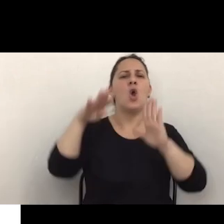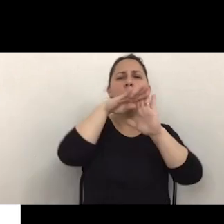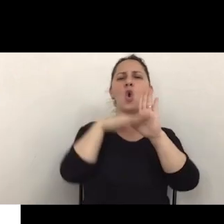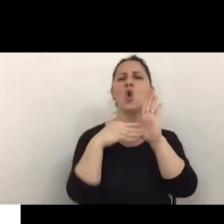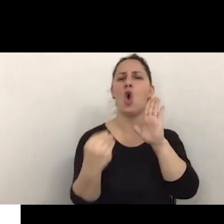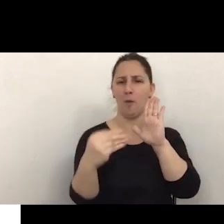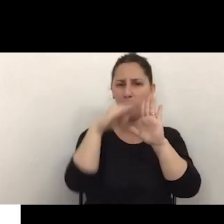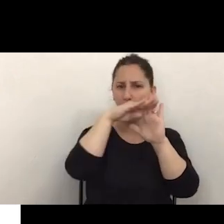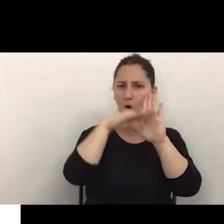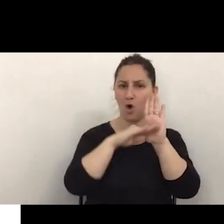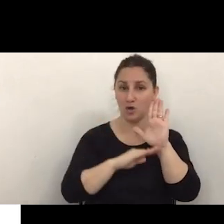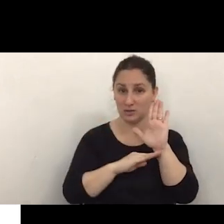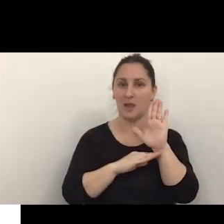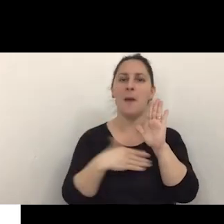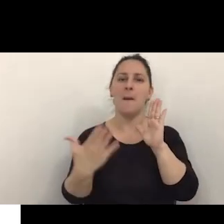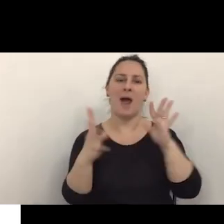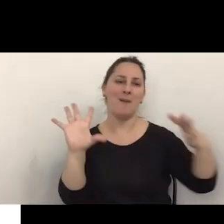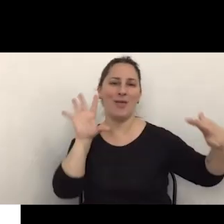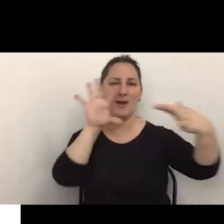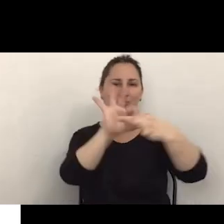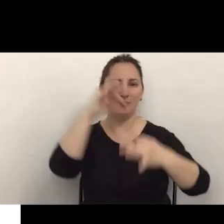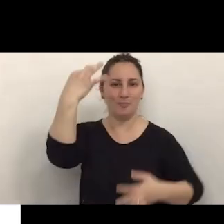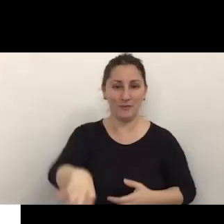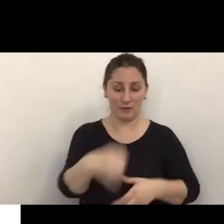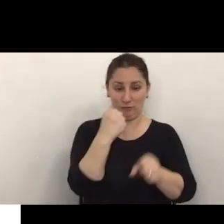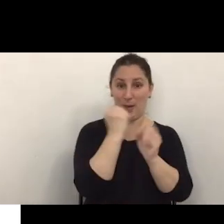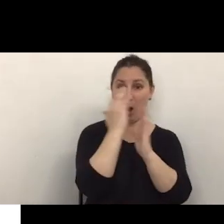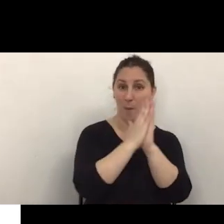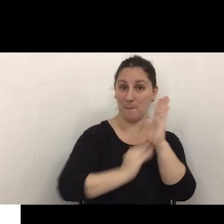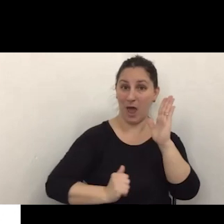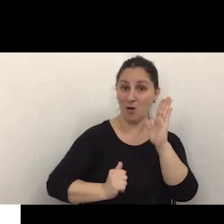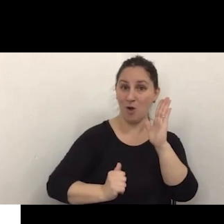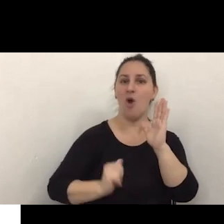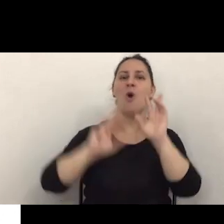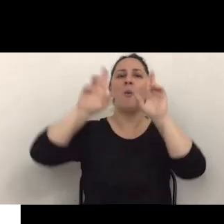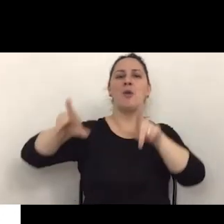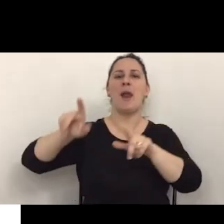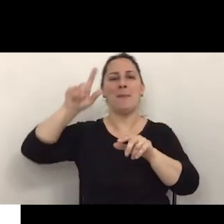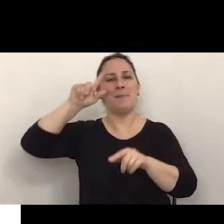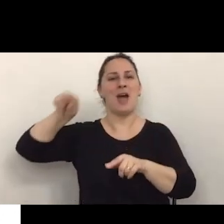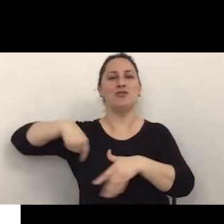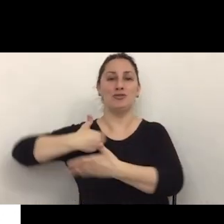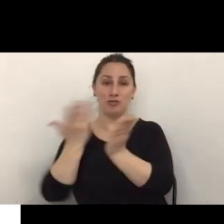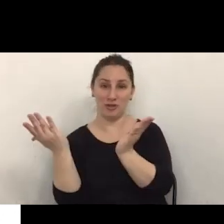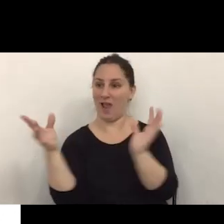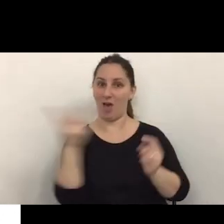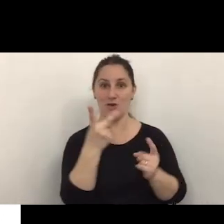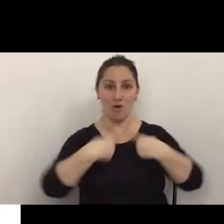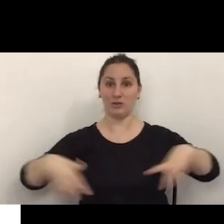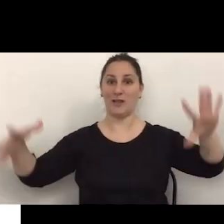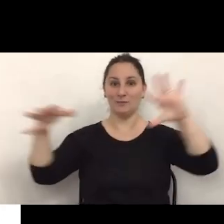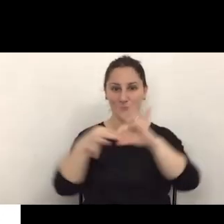para poder compatibilizar el trabajo registrado con los programas sociales que otorgan estas